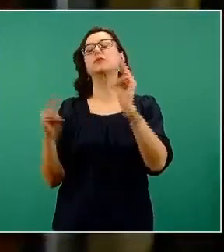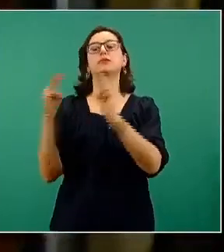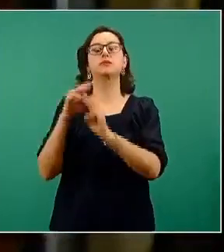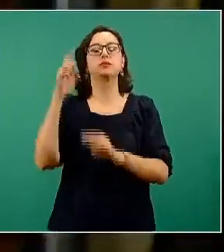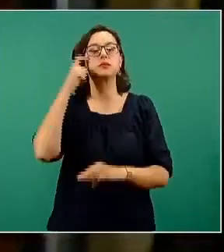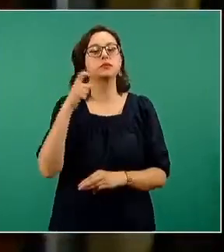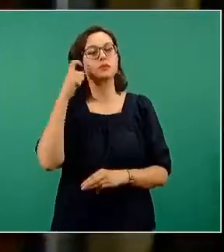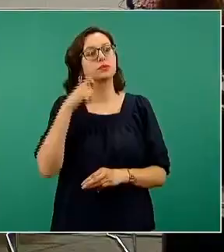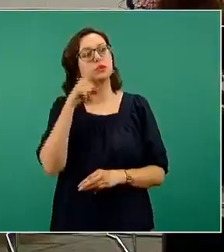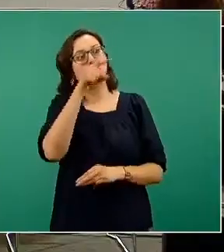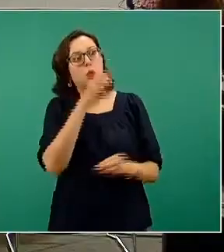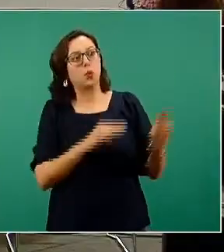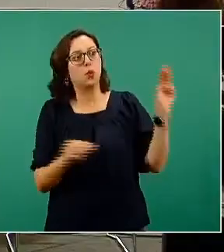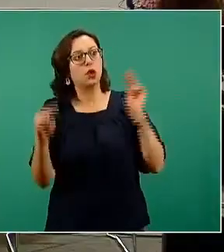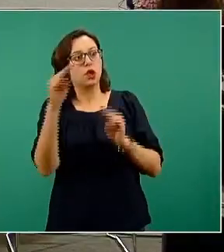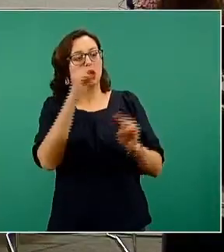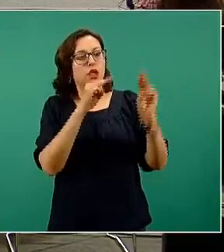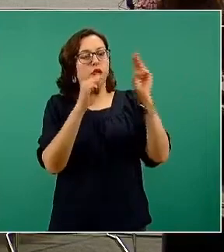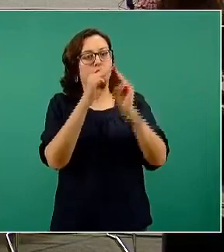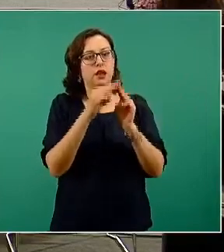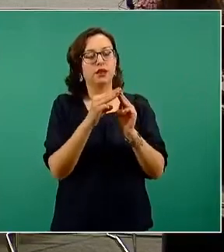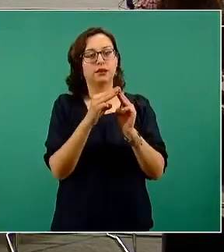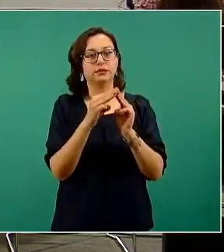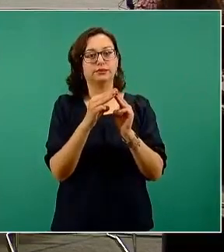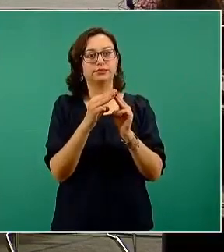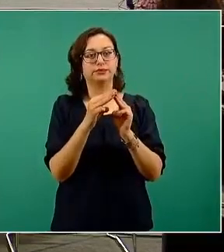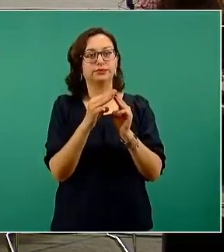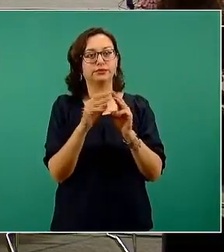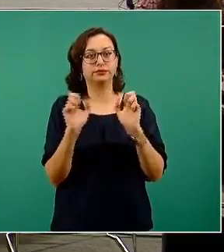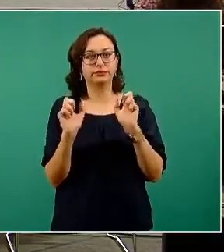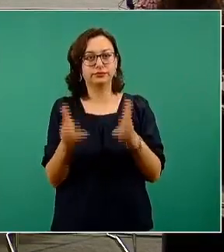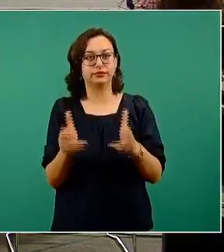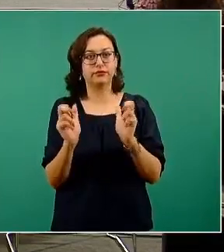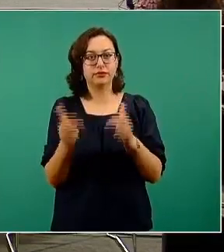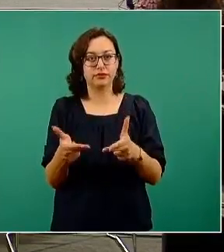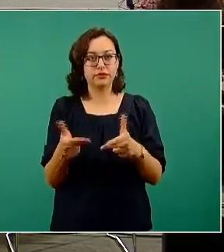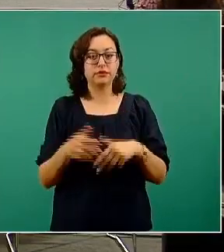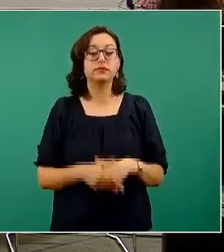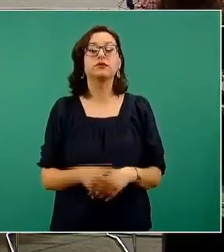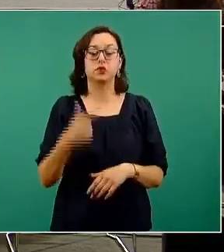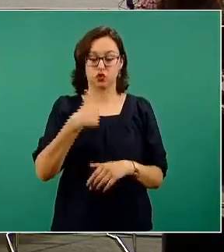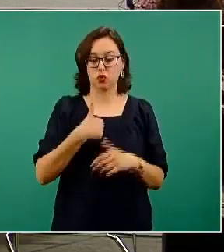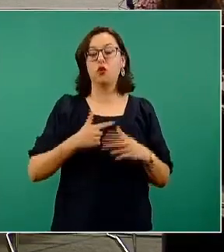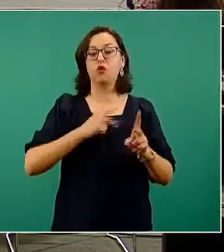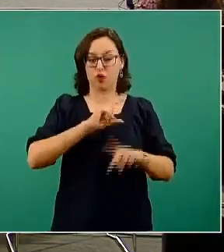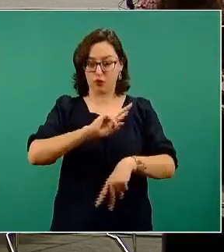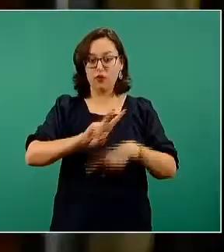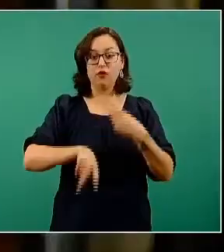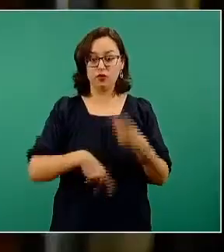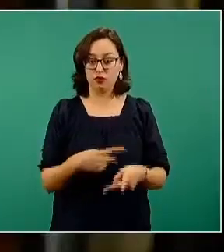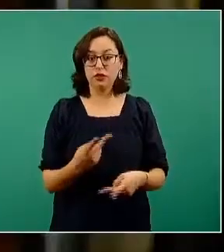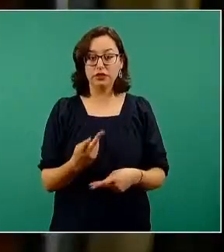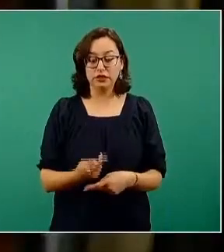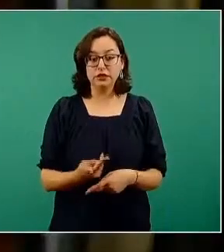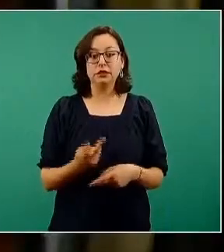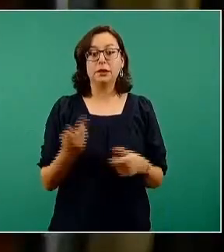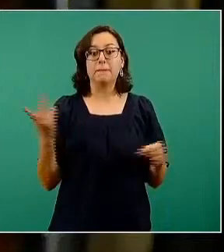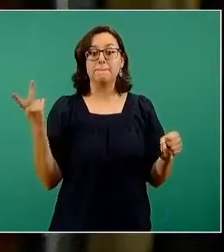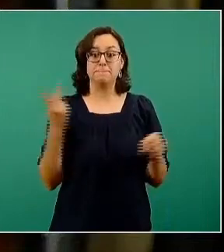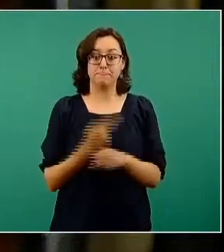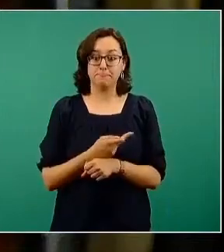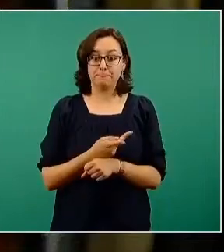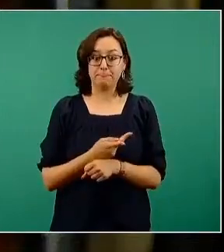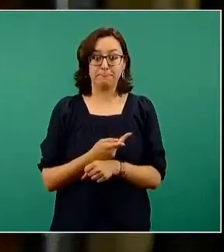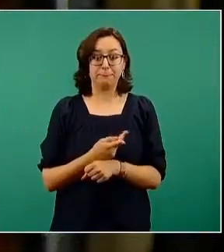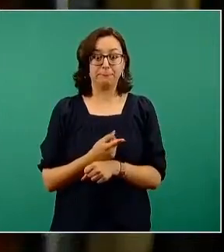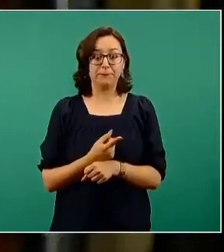de Chiapas. También fui a recorrer estas comunidades de los Altos de Chiapas. Está la situación de, un